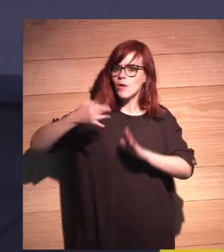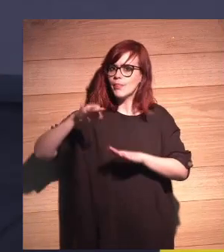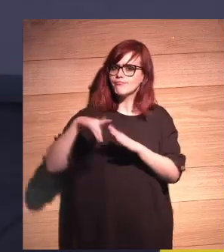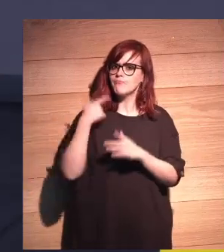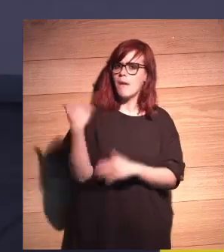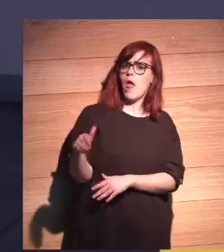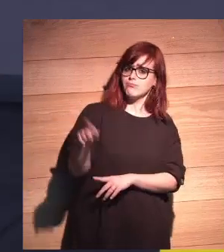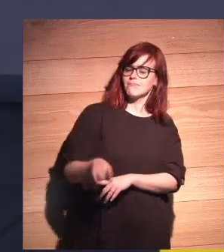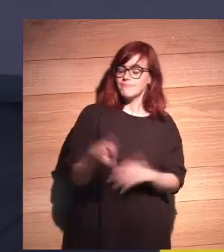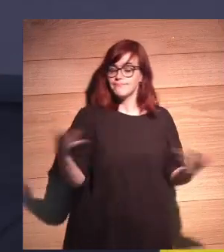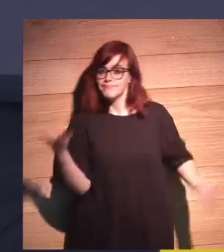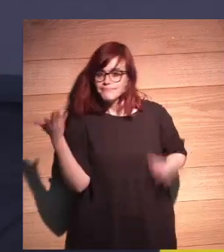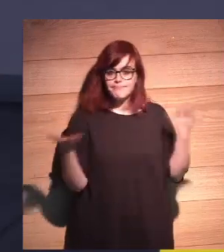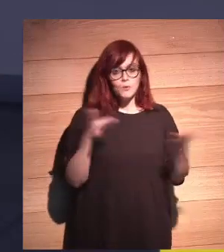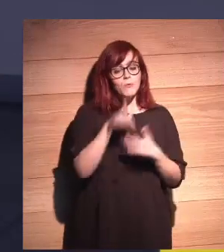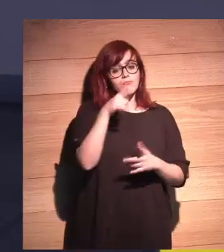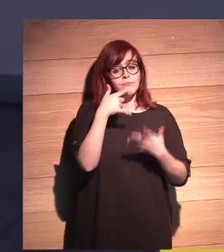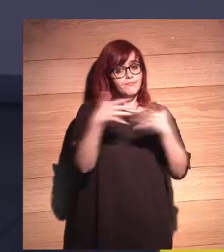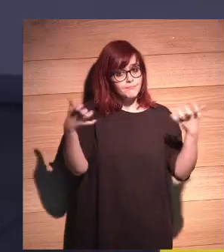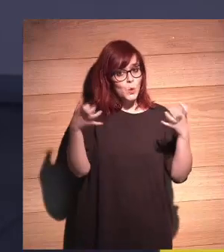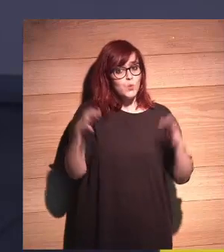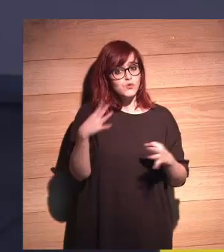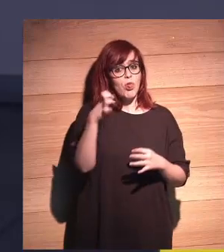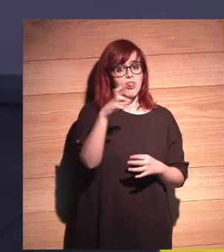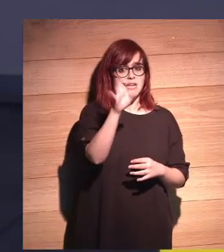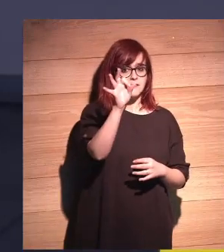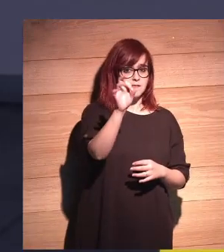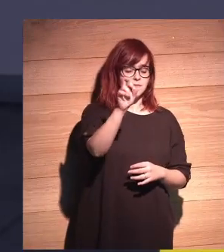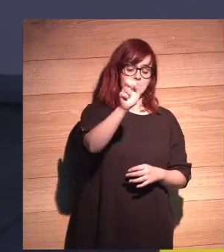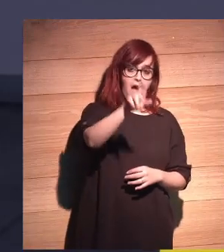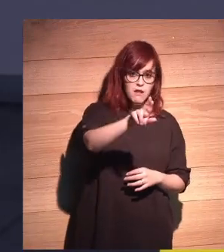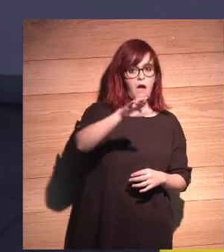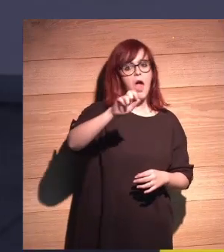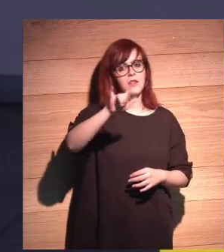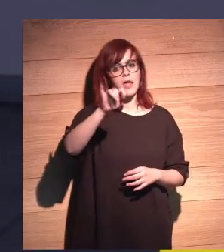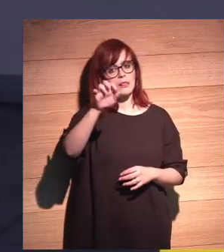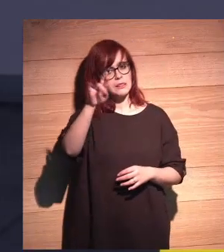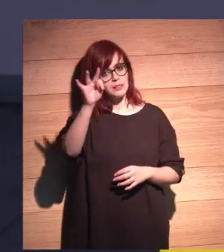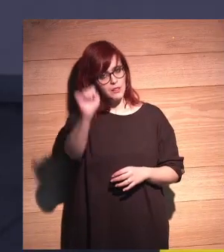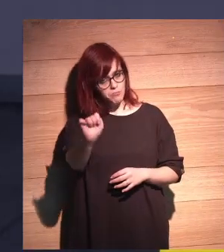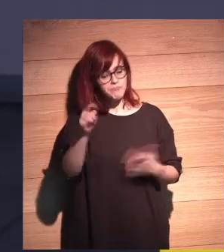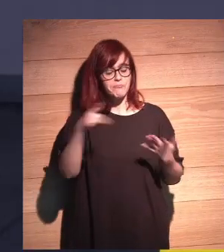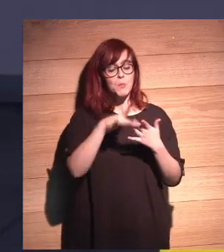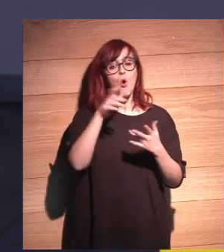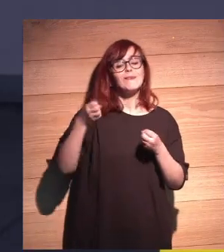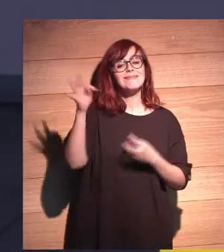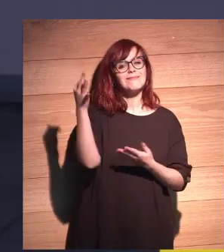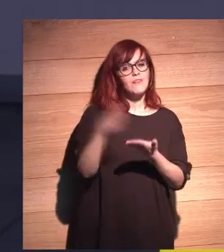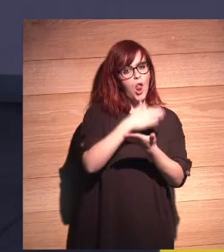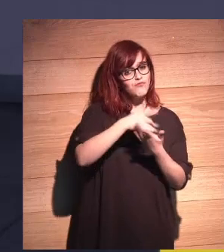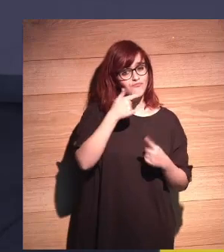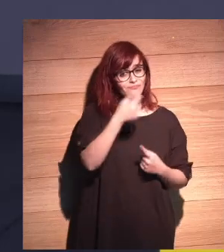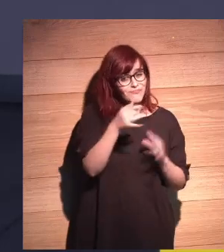ser mala, y también lo mencionaba César Alierta. Este número de Telos lo que hace es